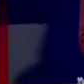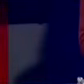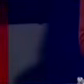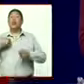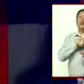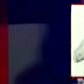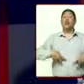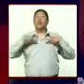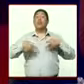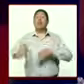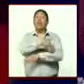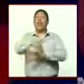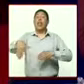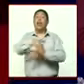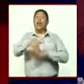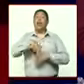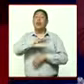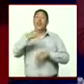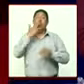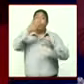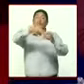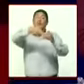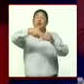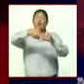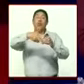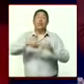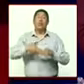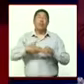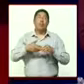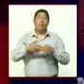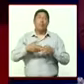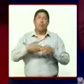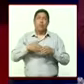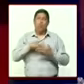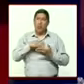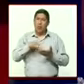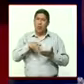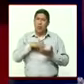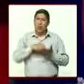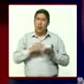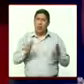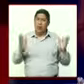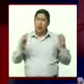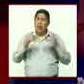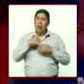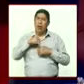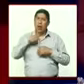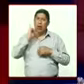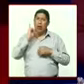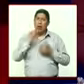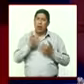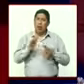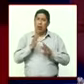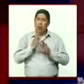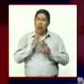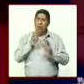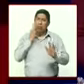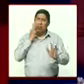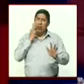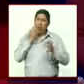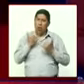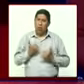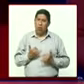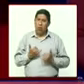Rápidamente en vivo con nuestra unidad móvil hasta un surtidor en el centro paseño. Walter Ocio, ayer se registraban largas filas de varias cuadras.